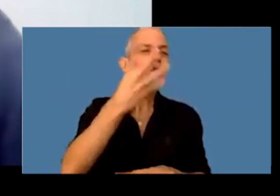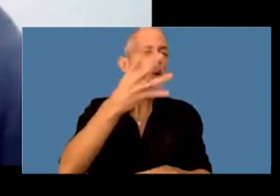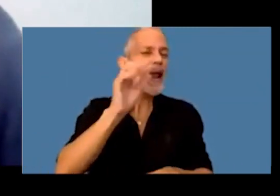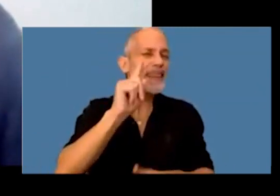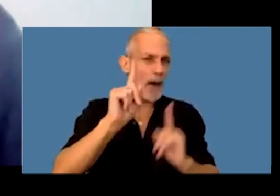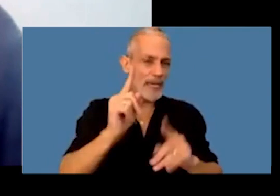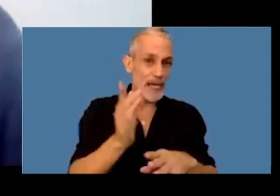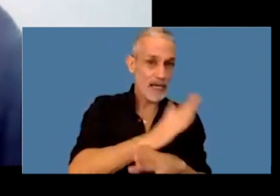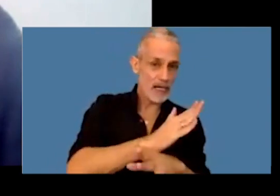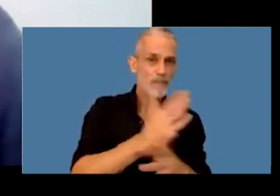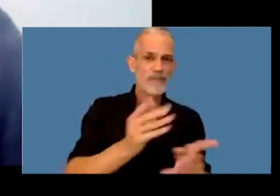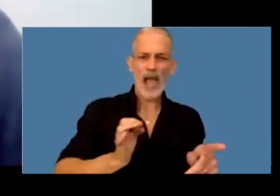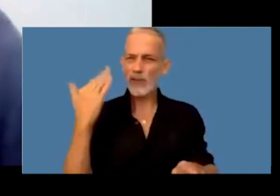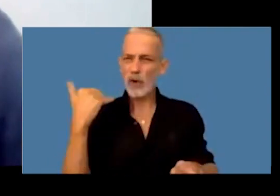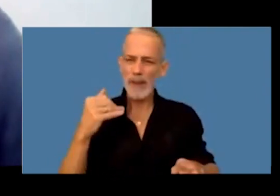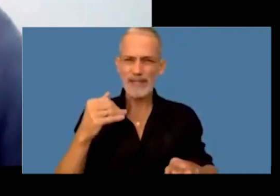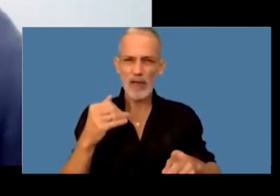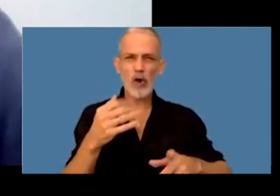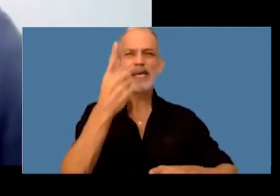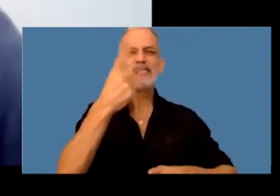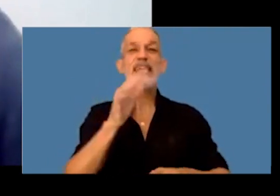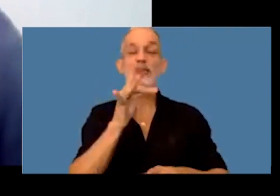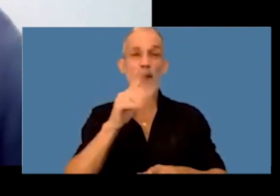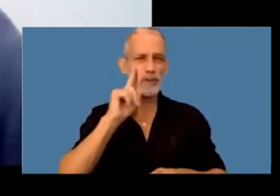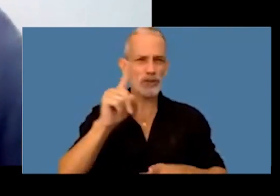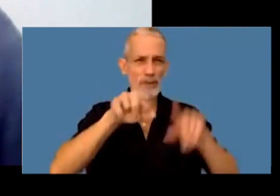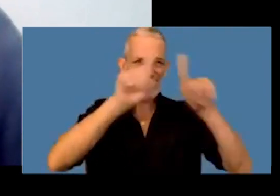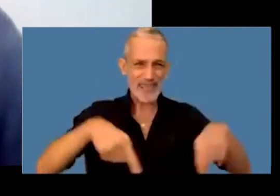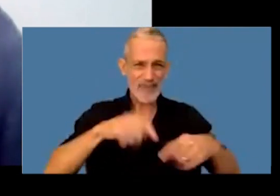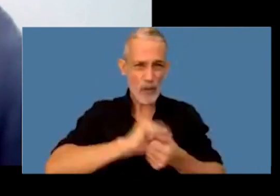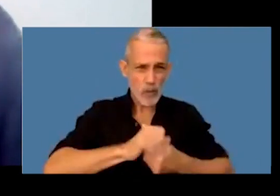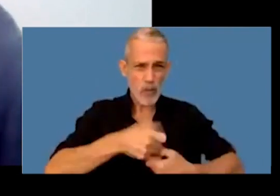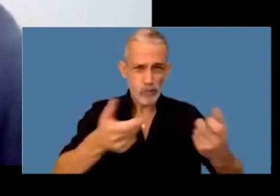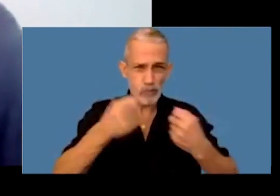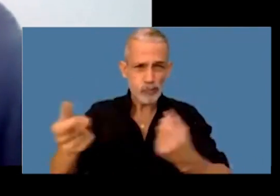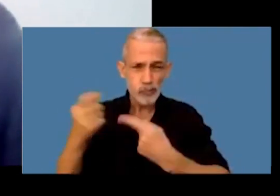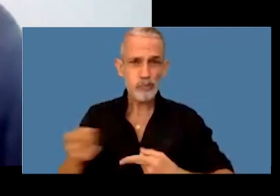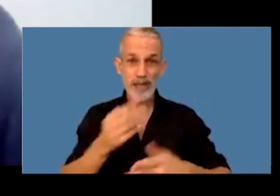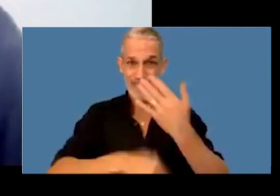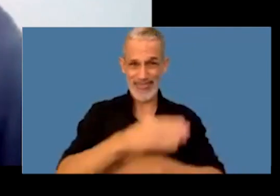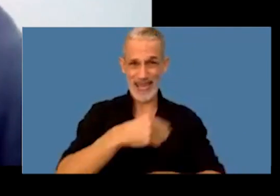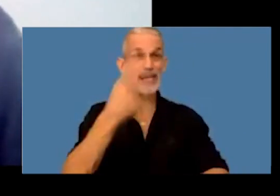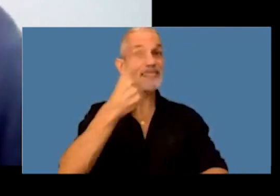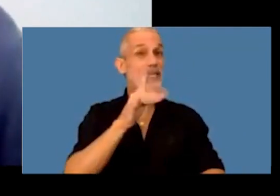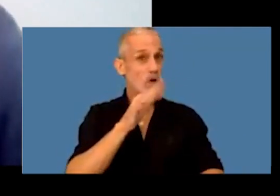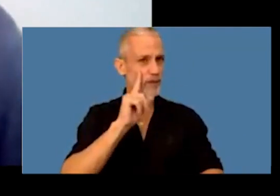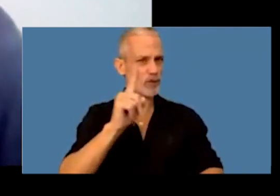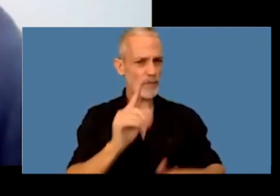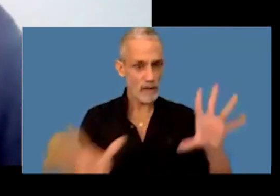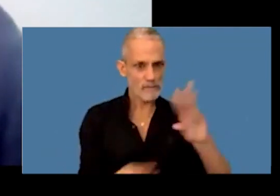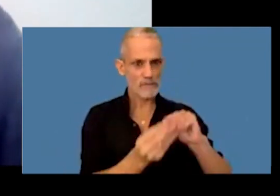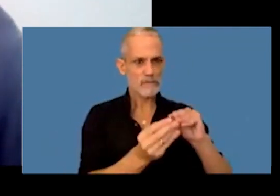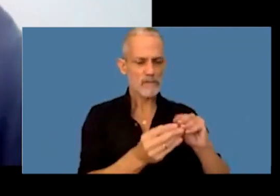hicieron cerca de 114.000 certificados de discapacidad, y si hacemos la sumatoria y la proyección